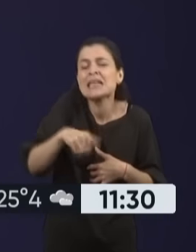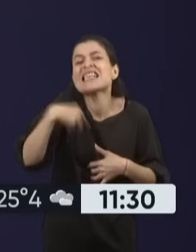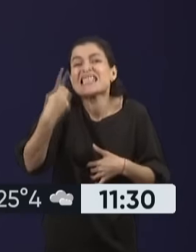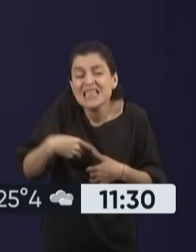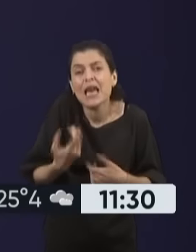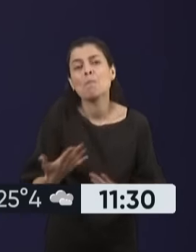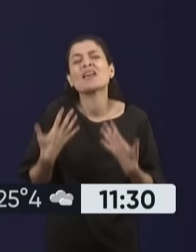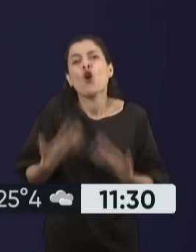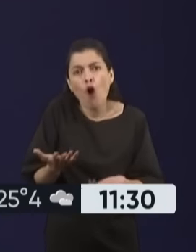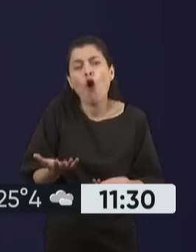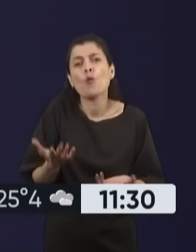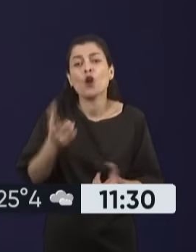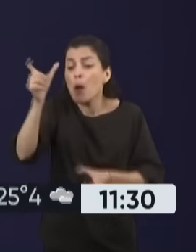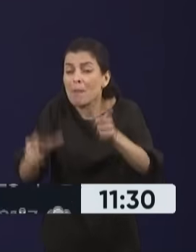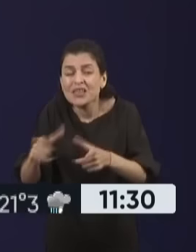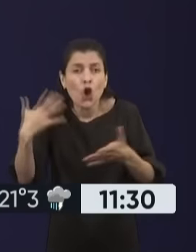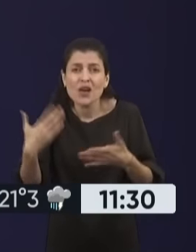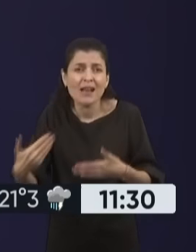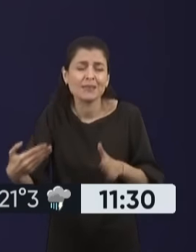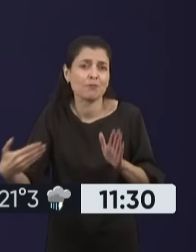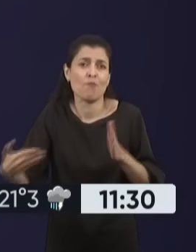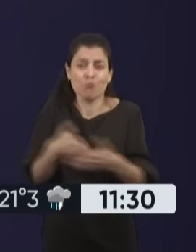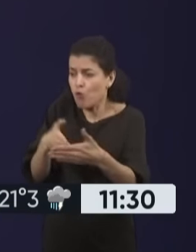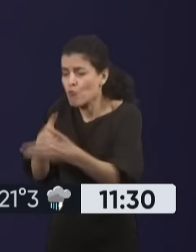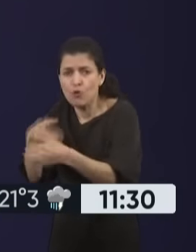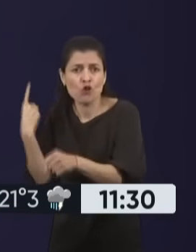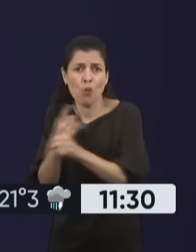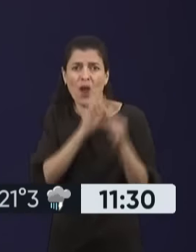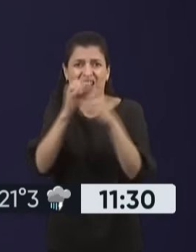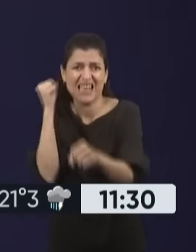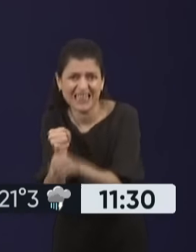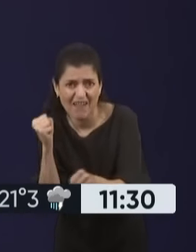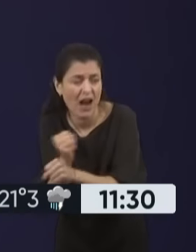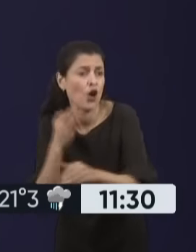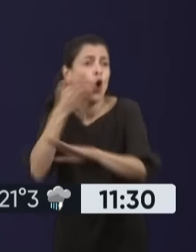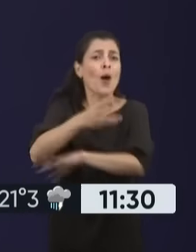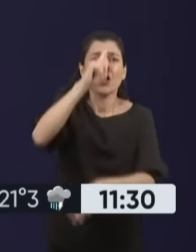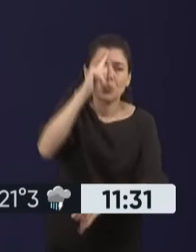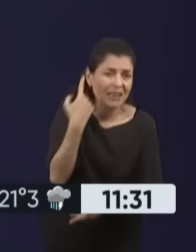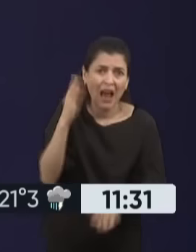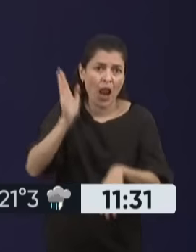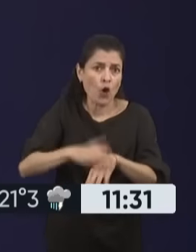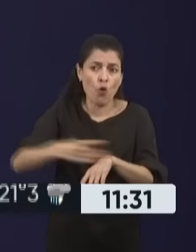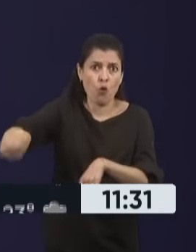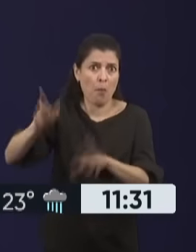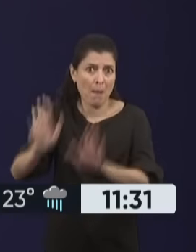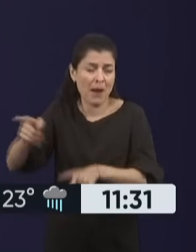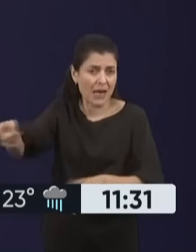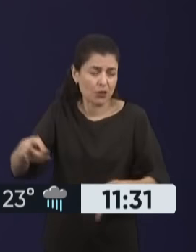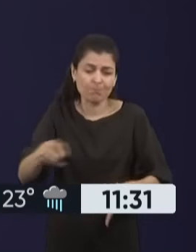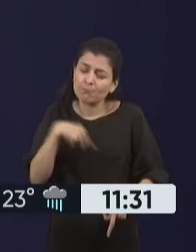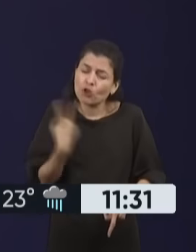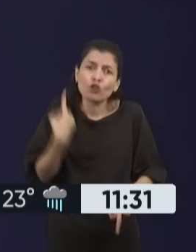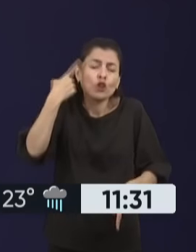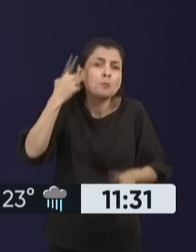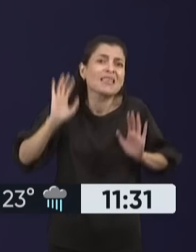actividad y al que efectivamente quiere ir a trabajar quiere movilizarse quiere llegar a un hospital la verdad es que nos parece